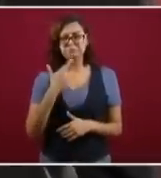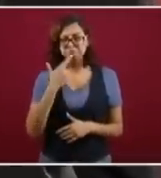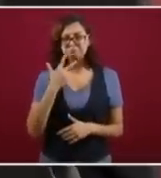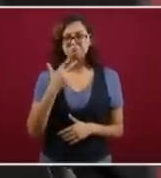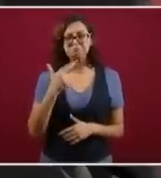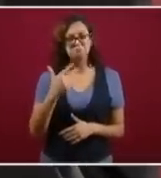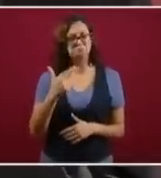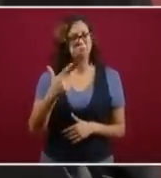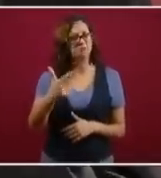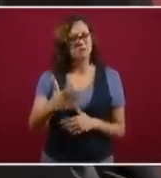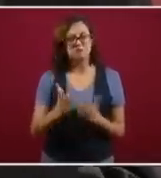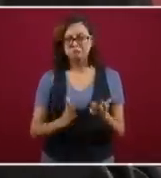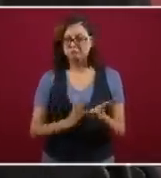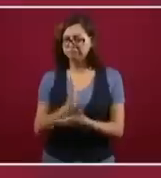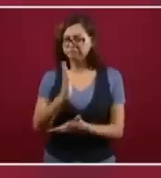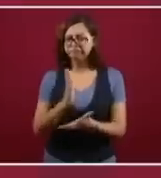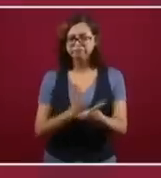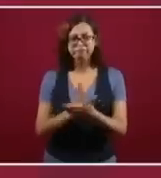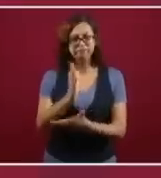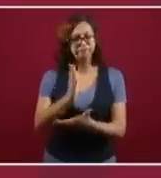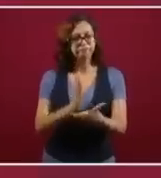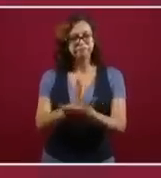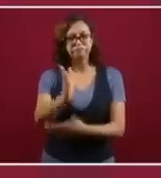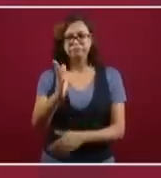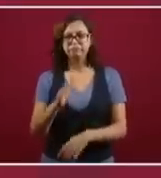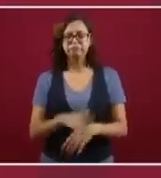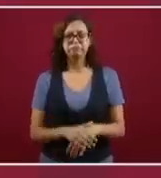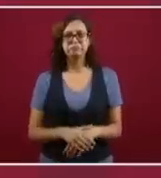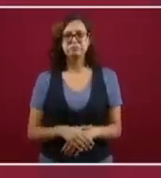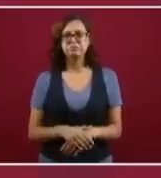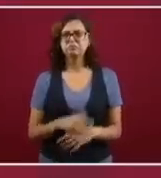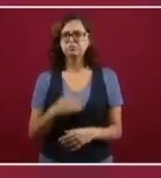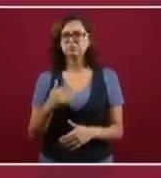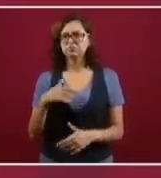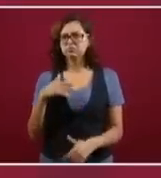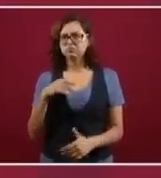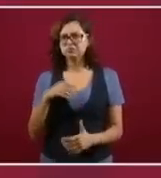brincando todos los obstáculos que tenemos que enfrentar